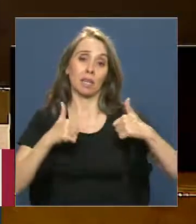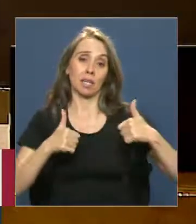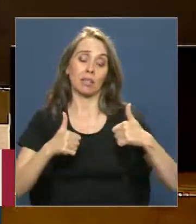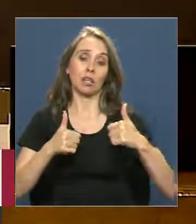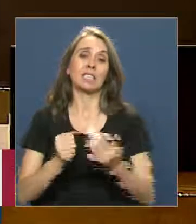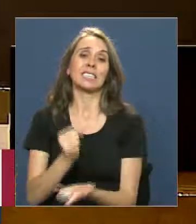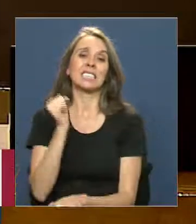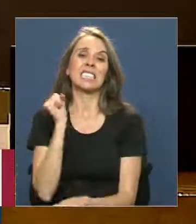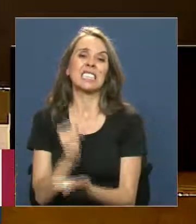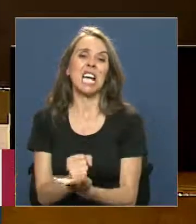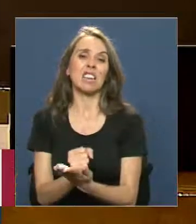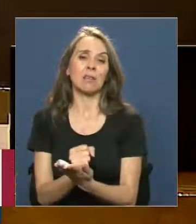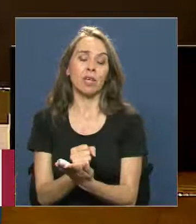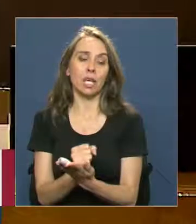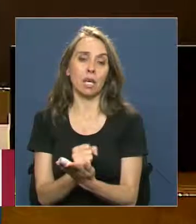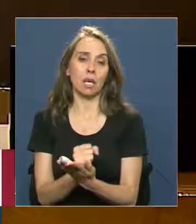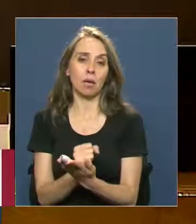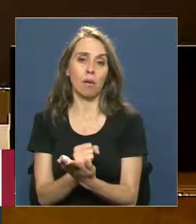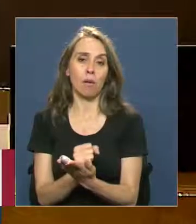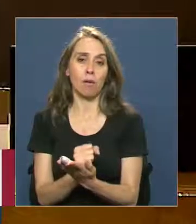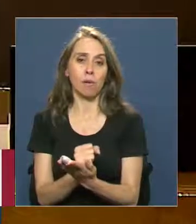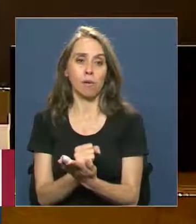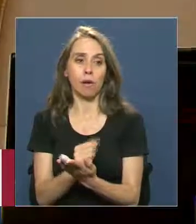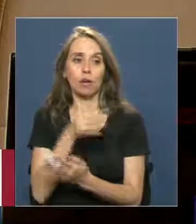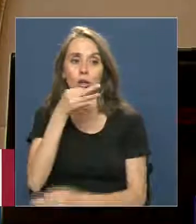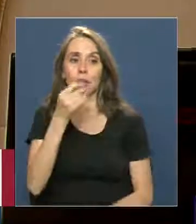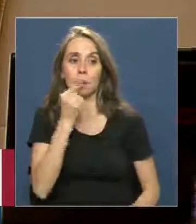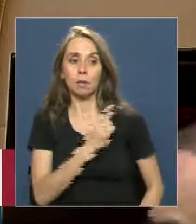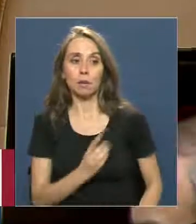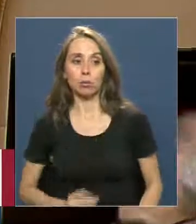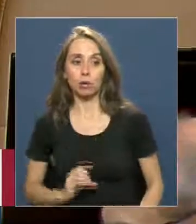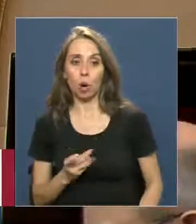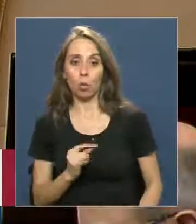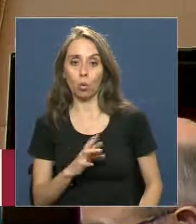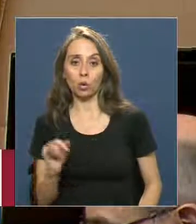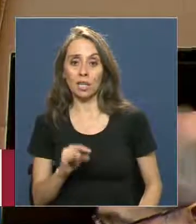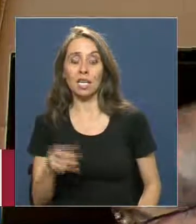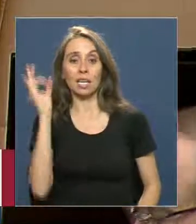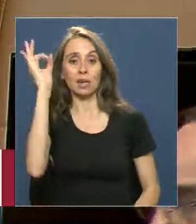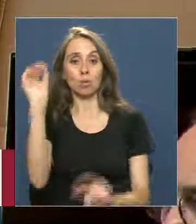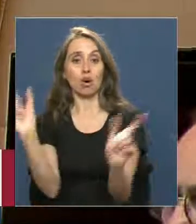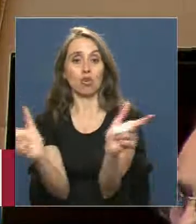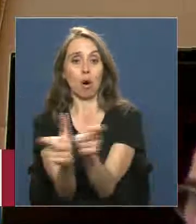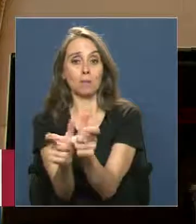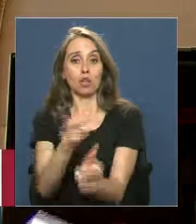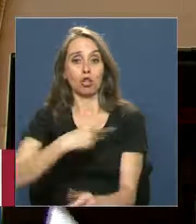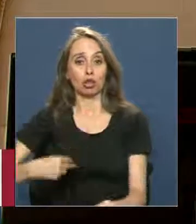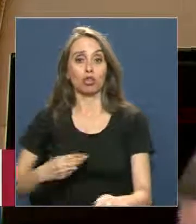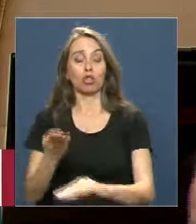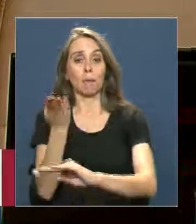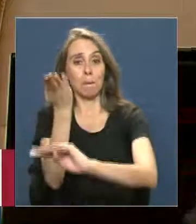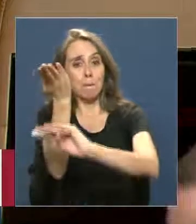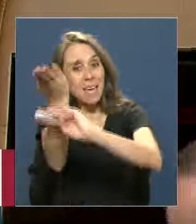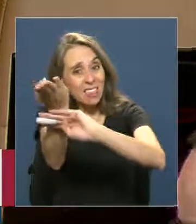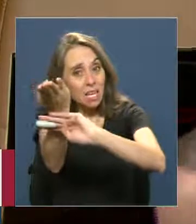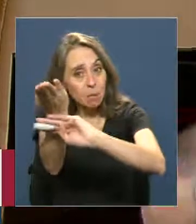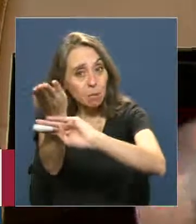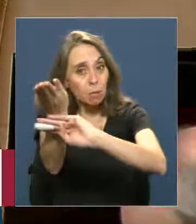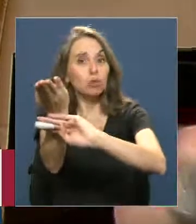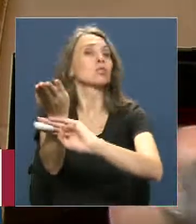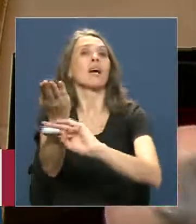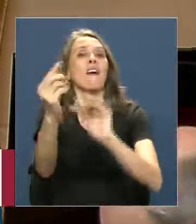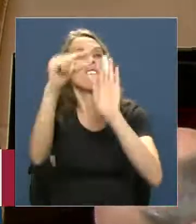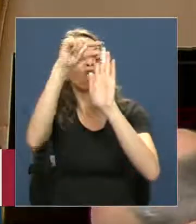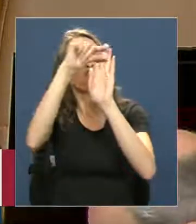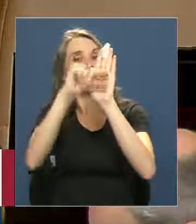certifique que lo que plantea el diputado Gutiérrez, porque en comisión solicitamos explícitamente que los párrafos a